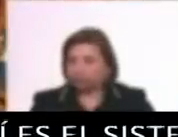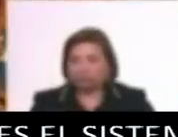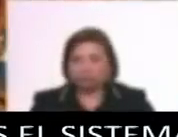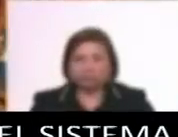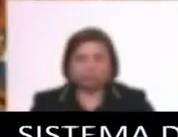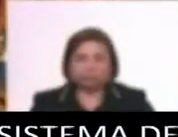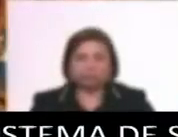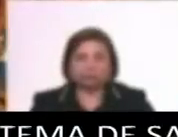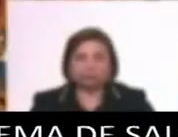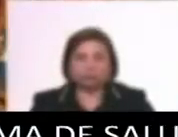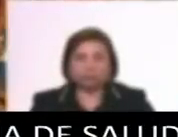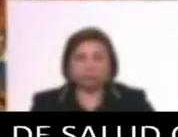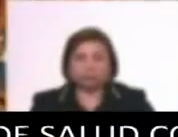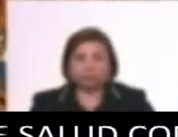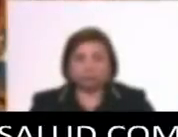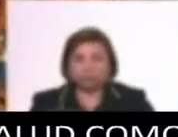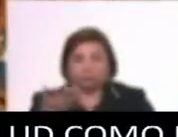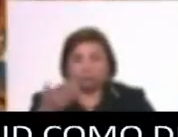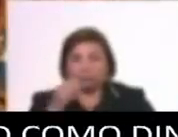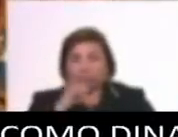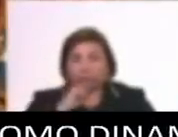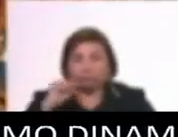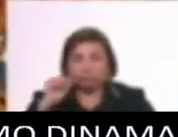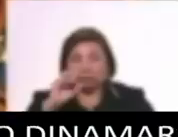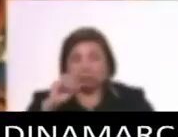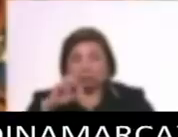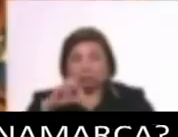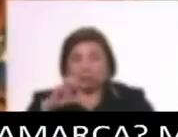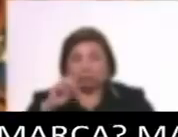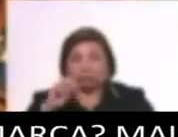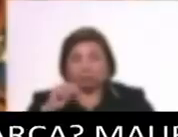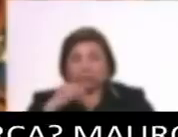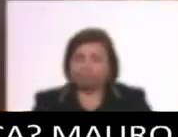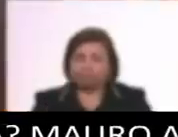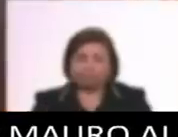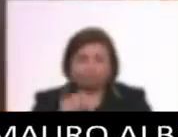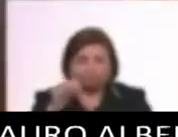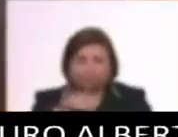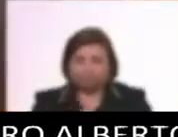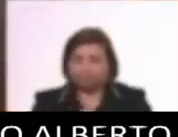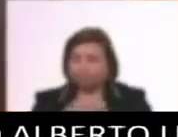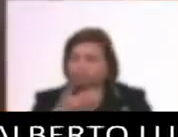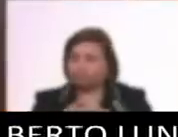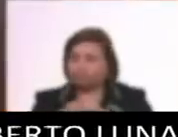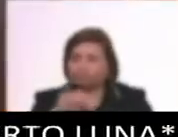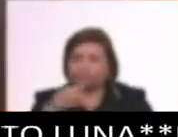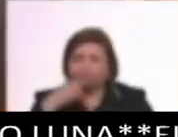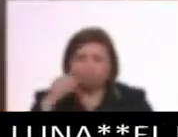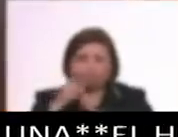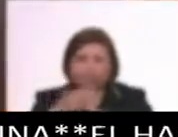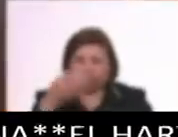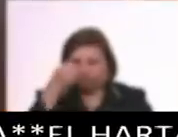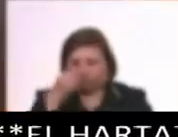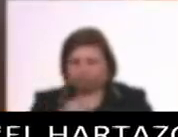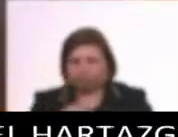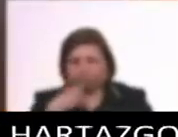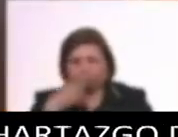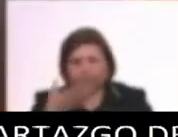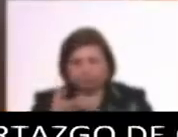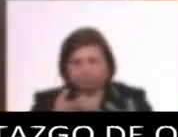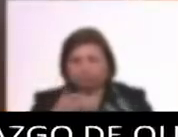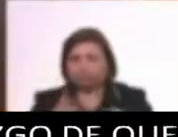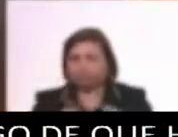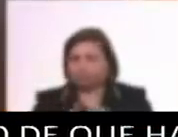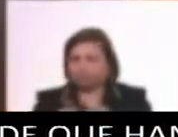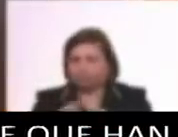elegido democráticamente el año pasado, pero que se volvió un dictador de la noche a la mañana, porque cualquiera que